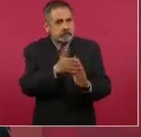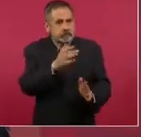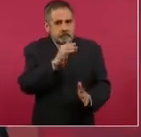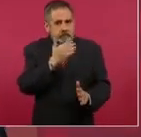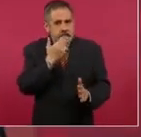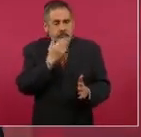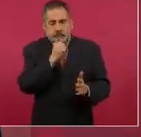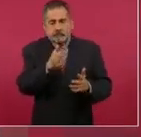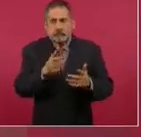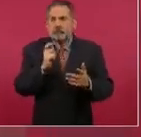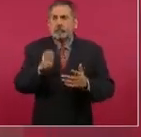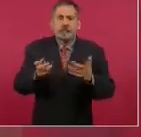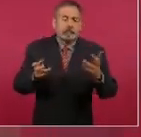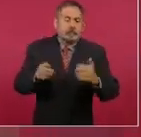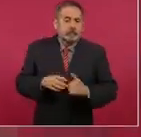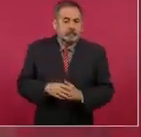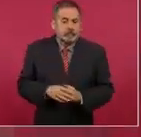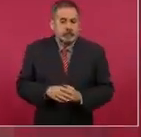si fueron